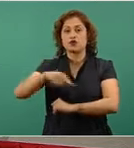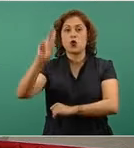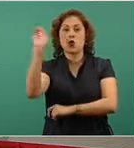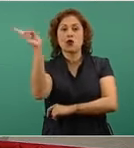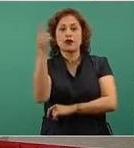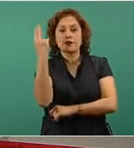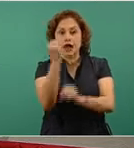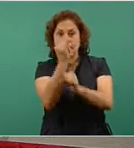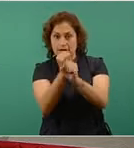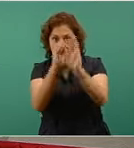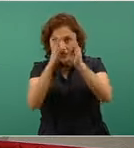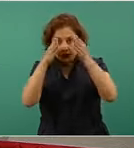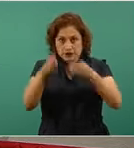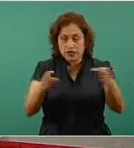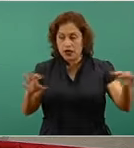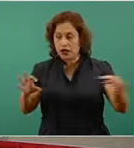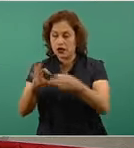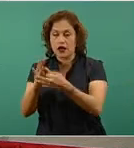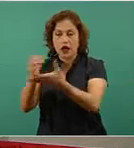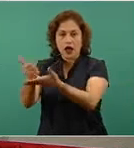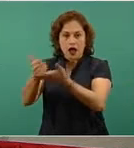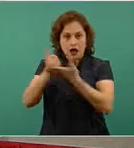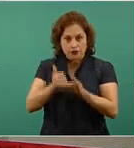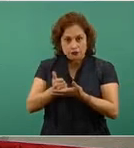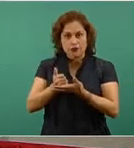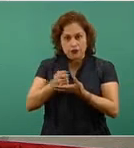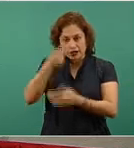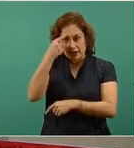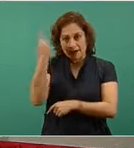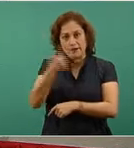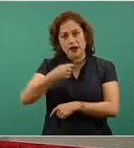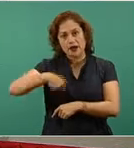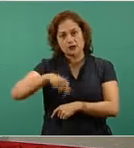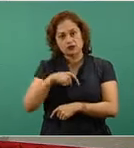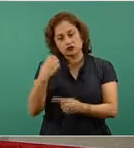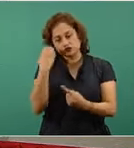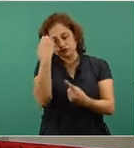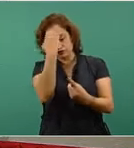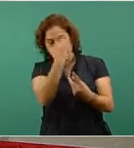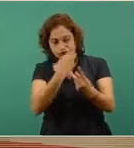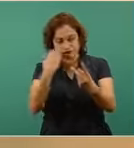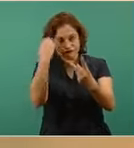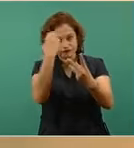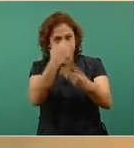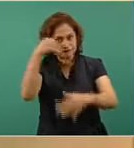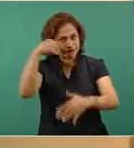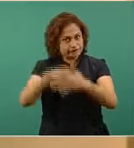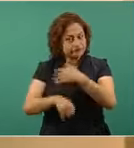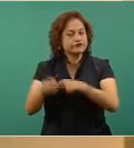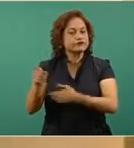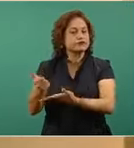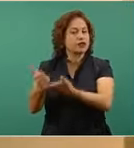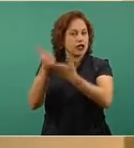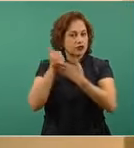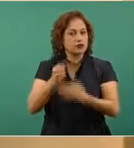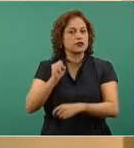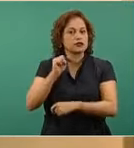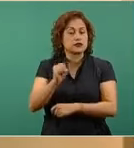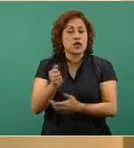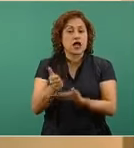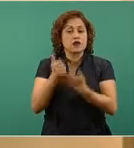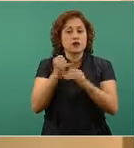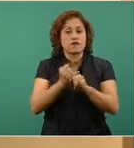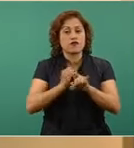e investigación, nos han mantenido en la capacidad de hacer análisis muy sofisticados y que son muy